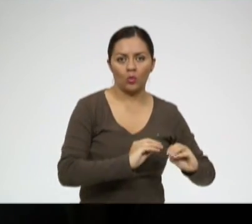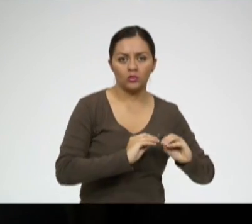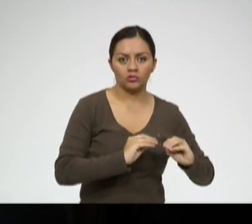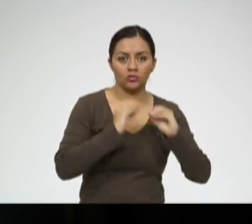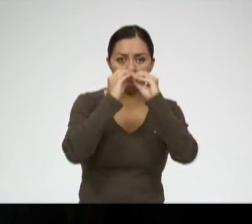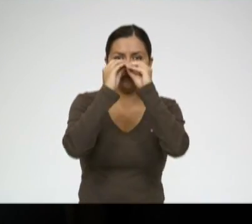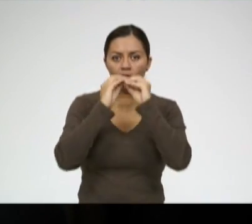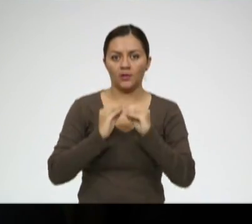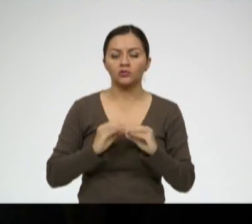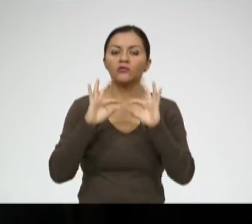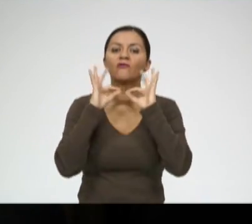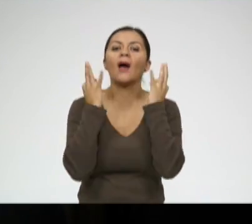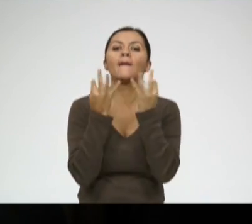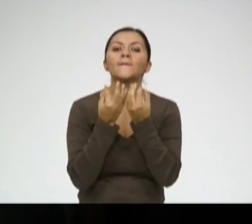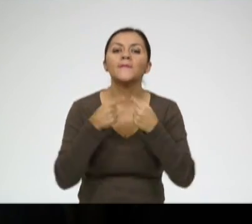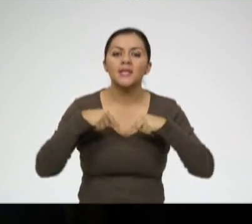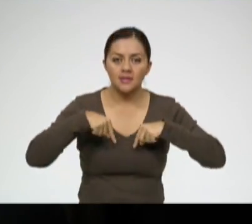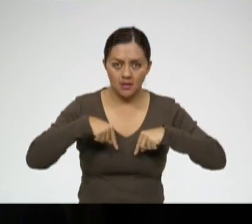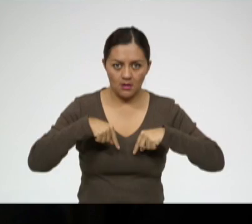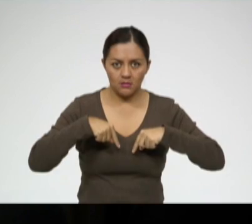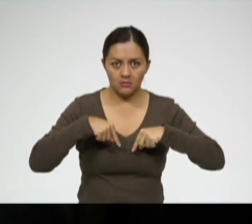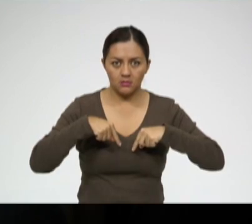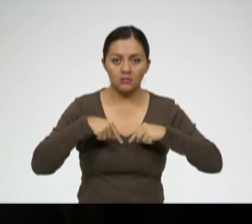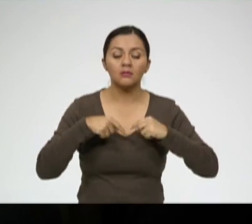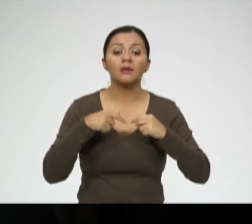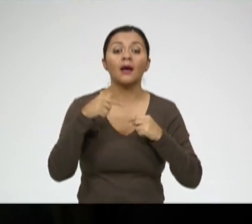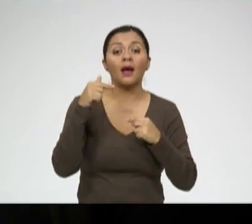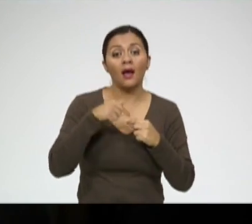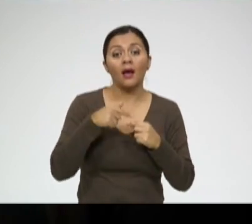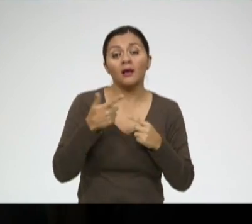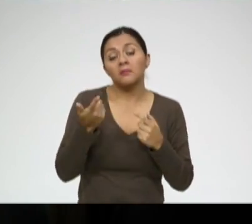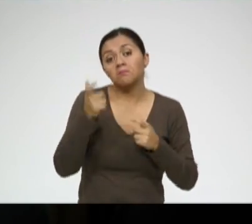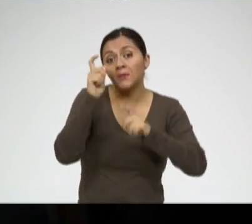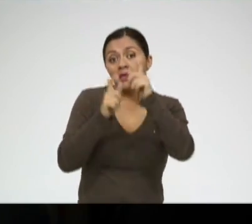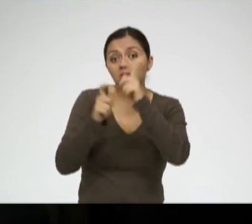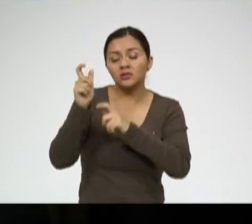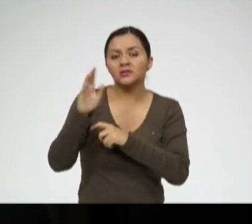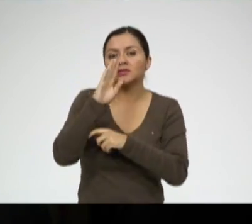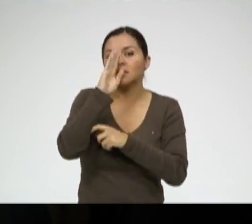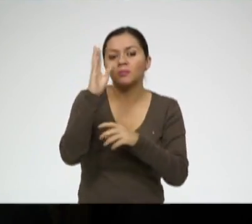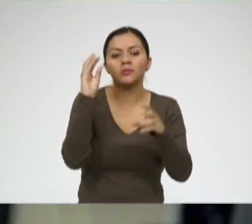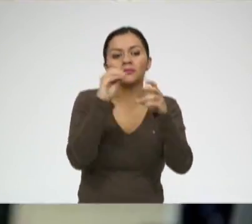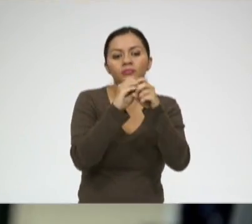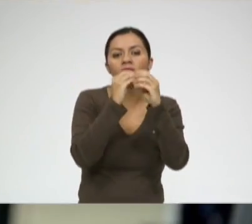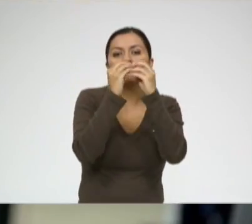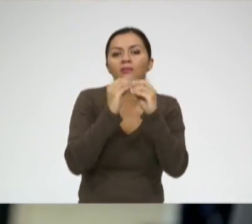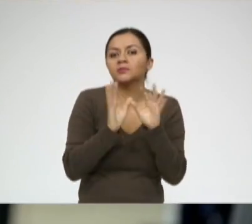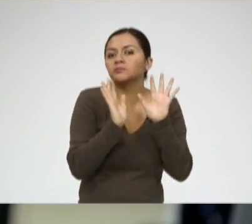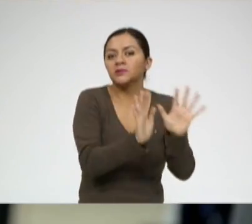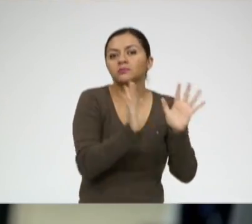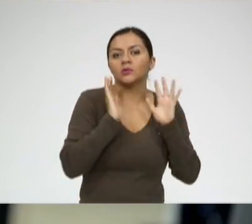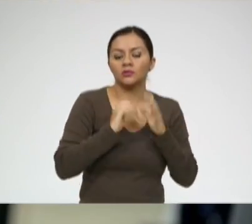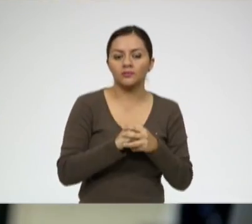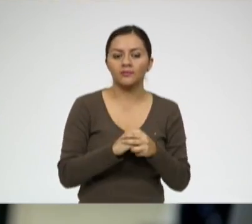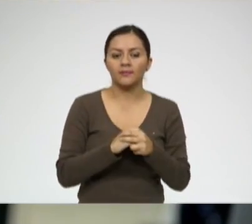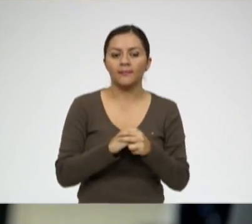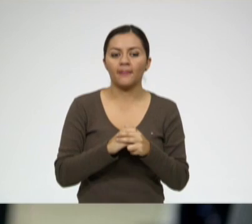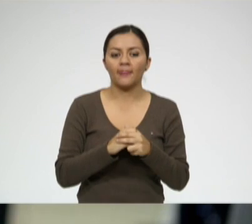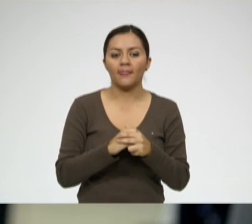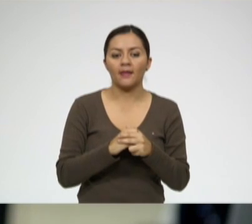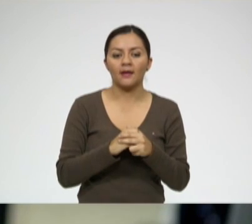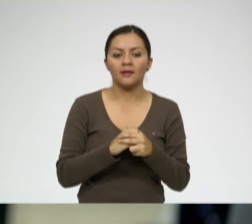formación familiar, son los que la gente pide, porque ese es el esquema en el que han sido formados. Puede servir para